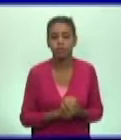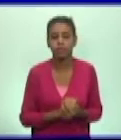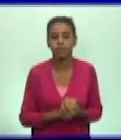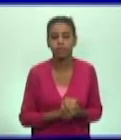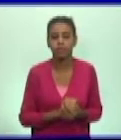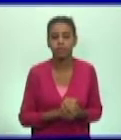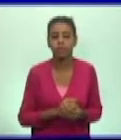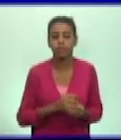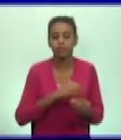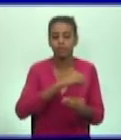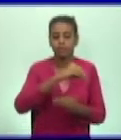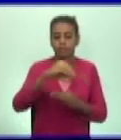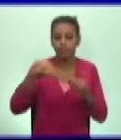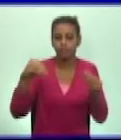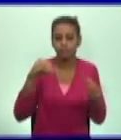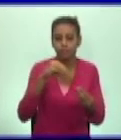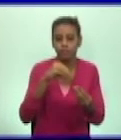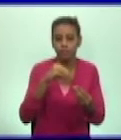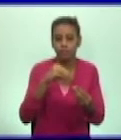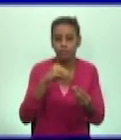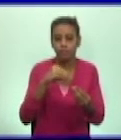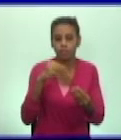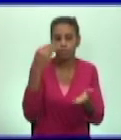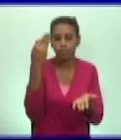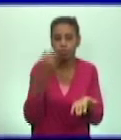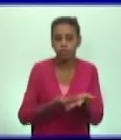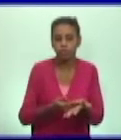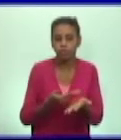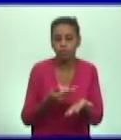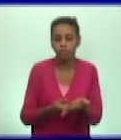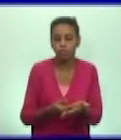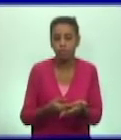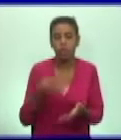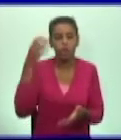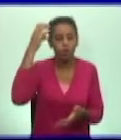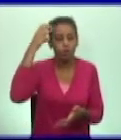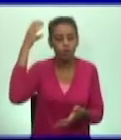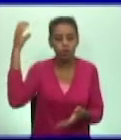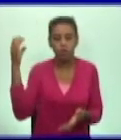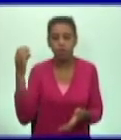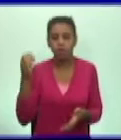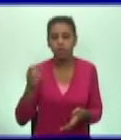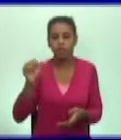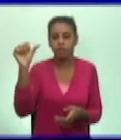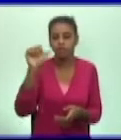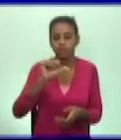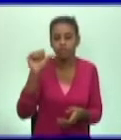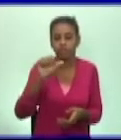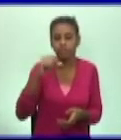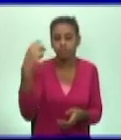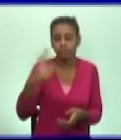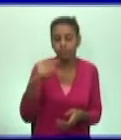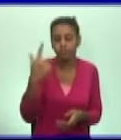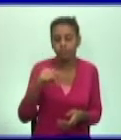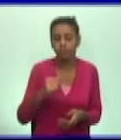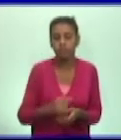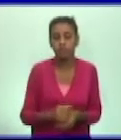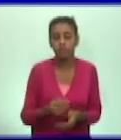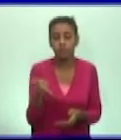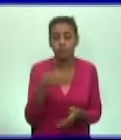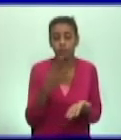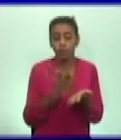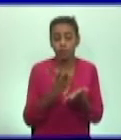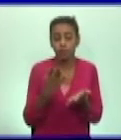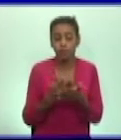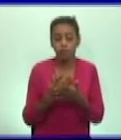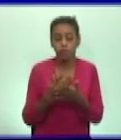gobernantes lacayos, un elemento importante y característico también de los gobiernos norteamericanos. Bueno, ustedes van a estudiar en noveno y lo estudiaron en